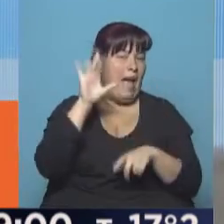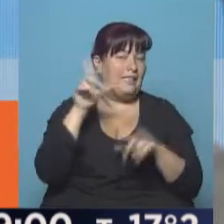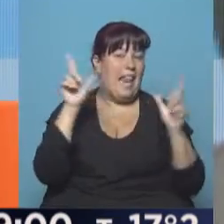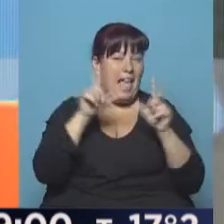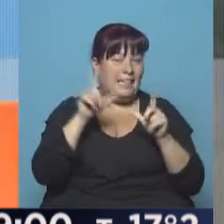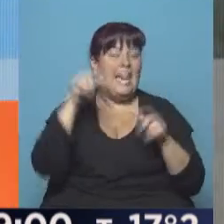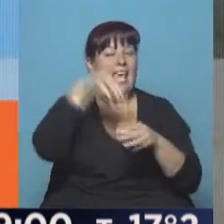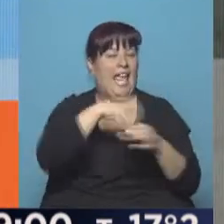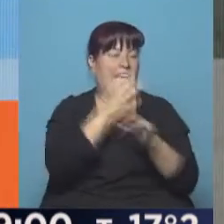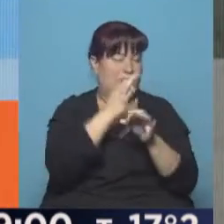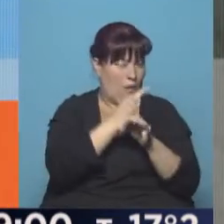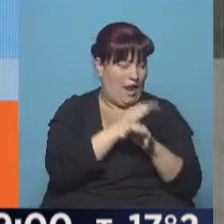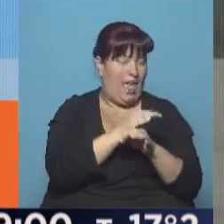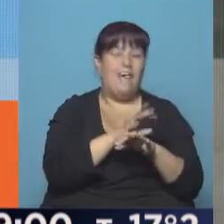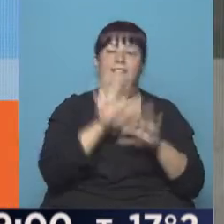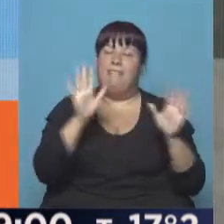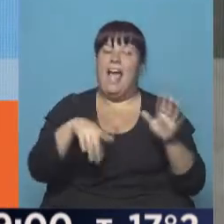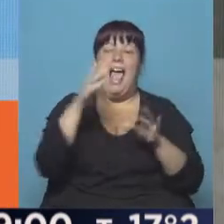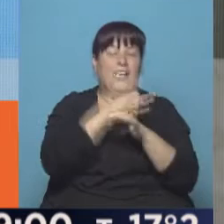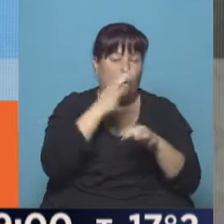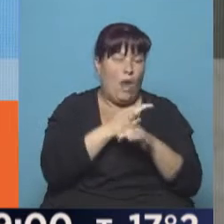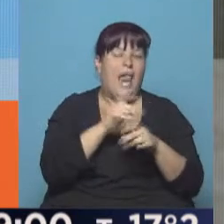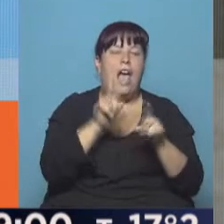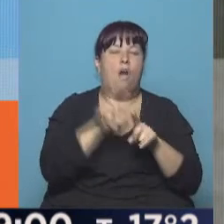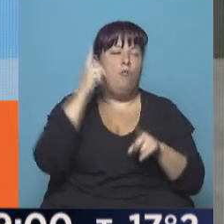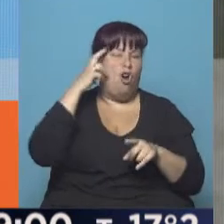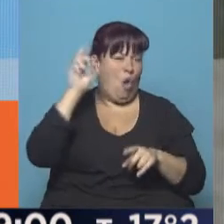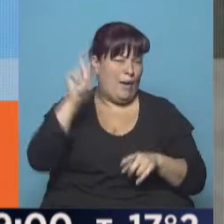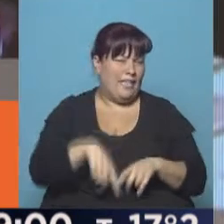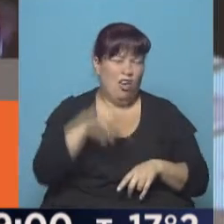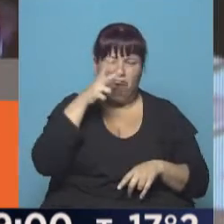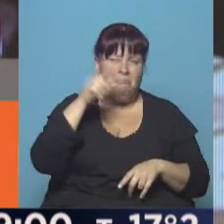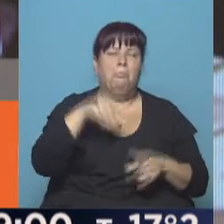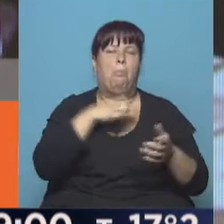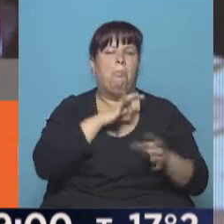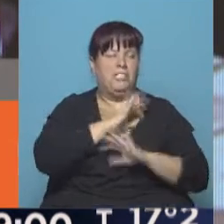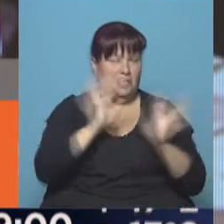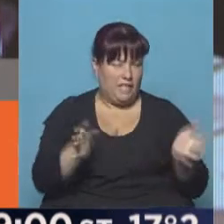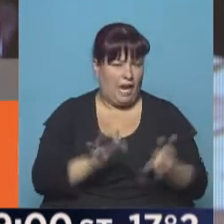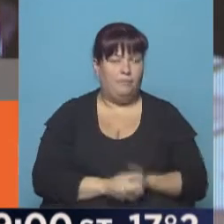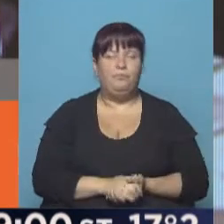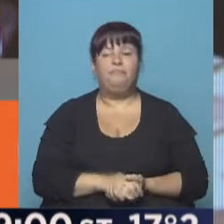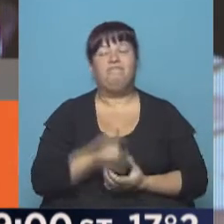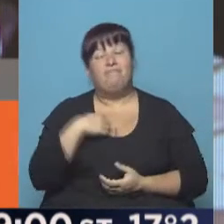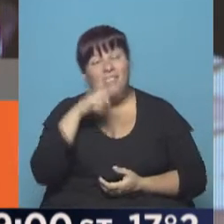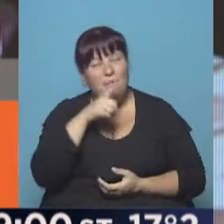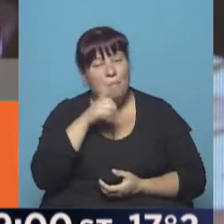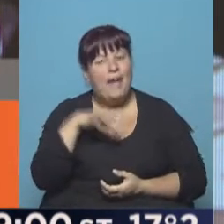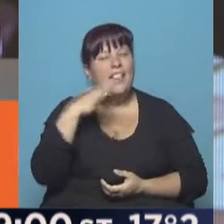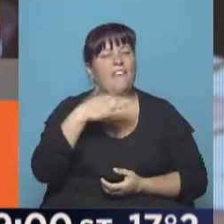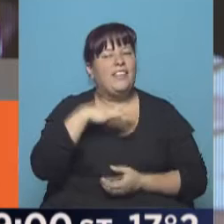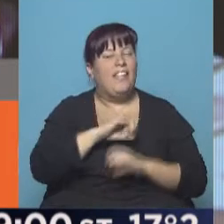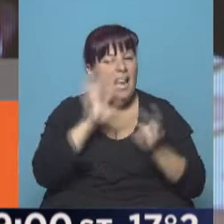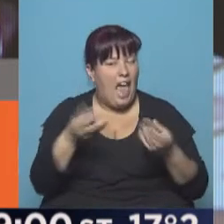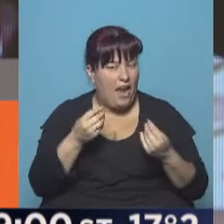medios que en las escuelas aparentemente las escuelas hay como un 90 por ciento 82 me hicieron las pruebas me parece que lo que uno tiene que